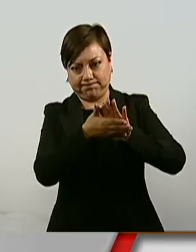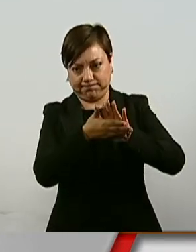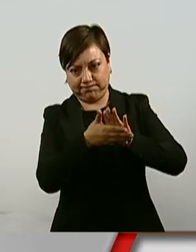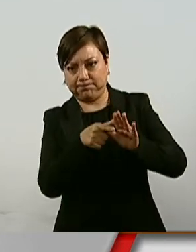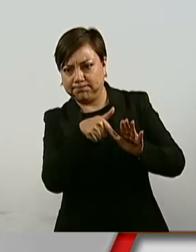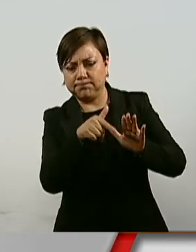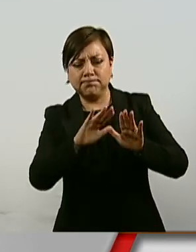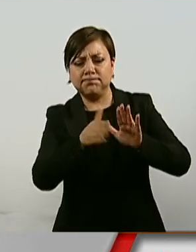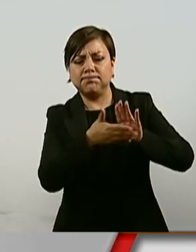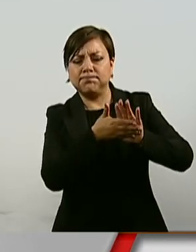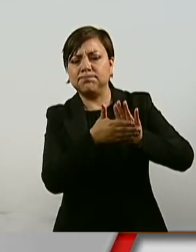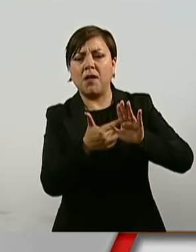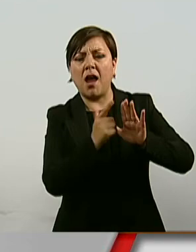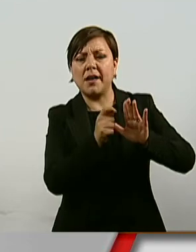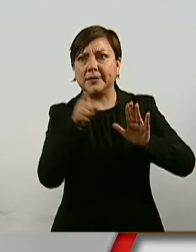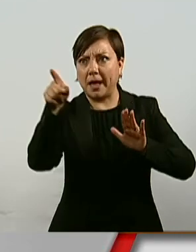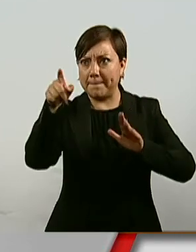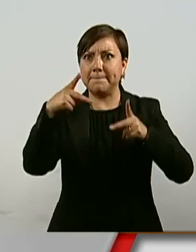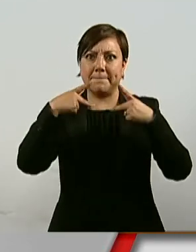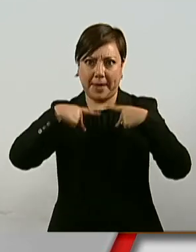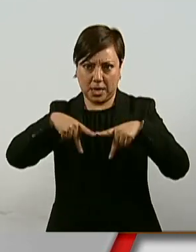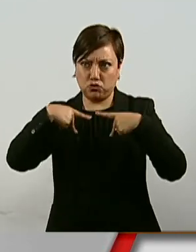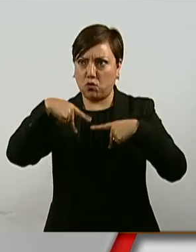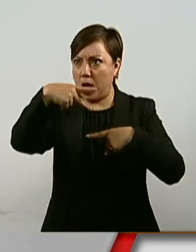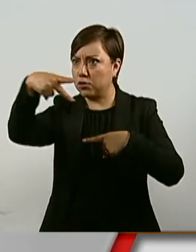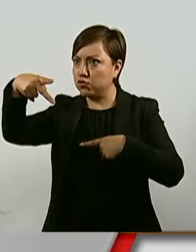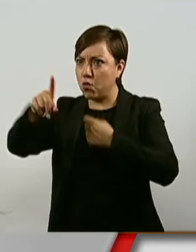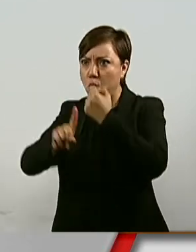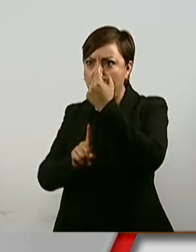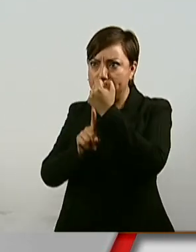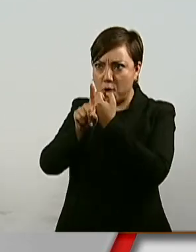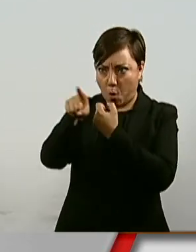de la agenda ciudadana en cada una de las materias que lastiman a los ciudadanos.